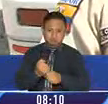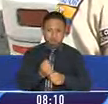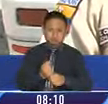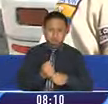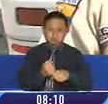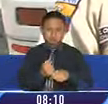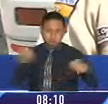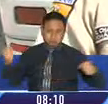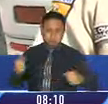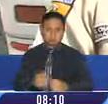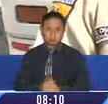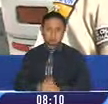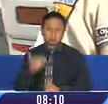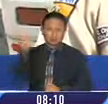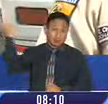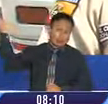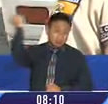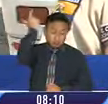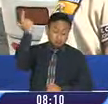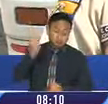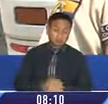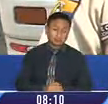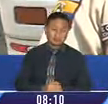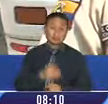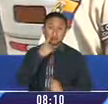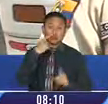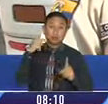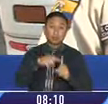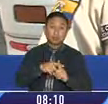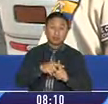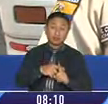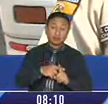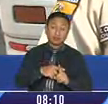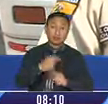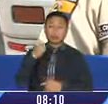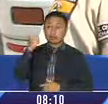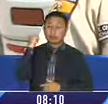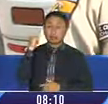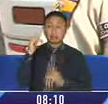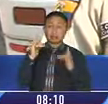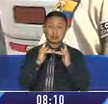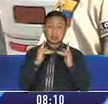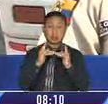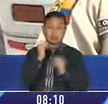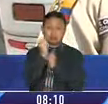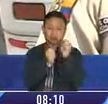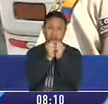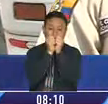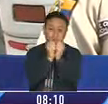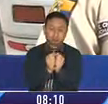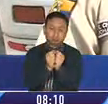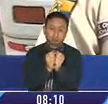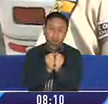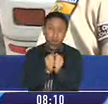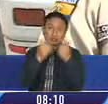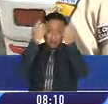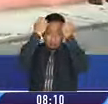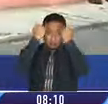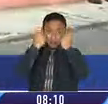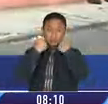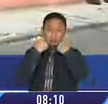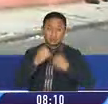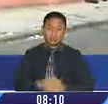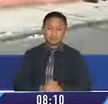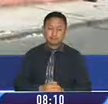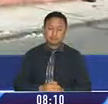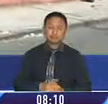abren nuevamente. Proceden a darle un cachazo, el señor le colocan en la cama del camión y proceden a envolverle la cabeza con una cobija. Una